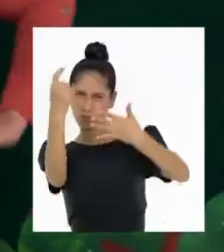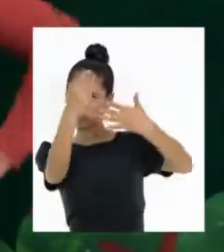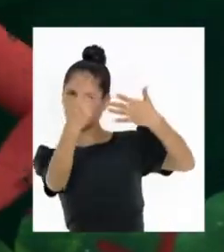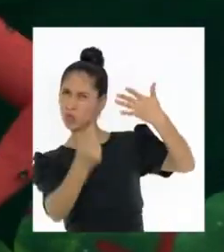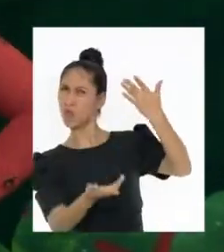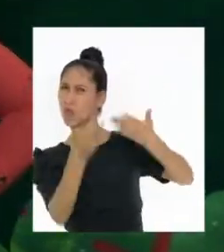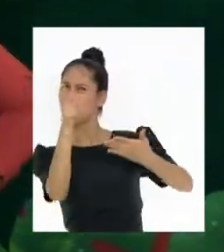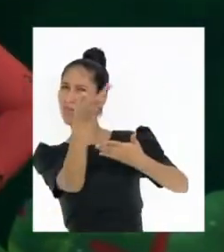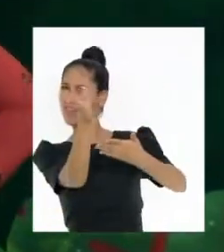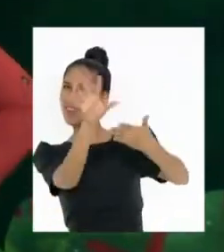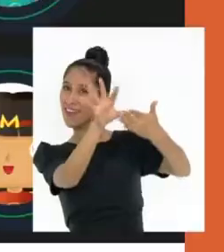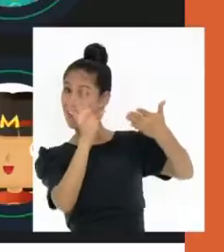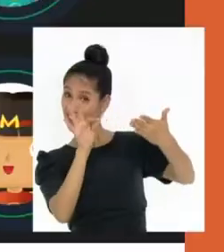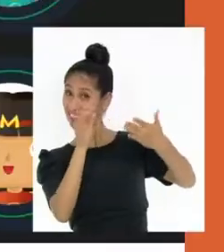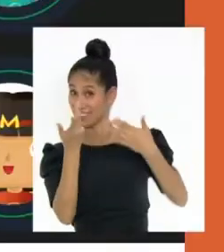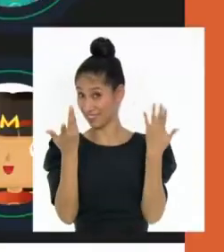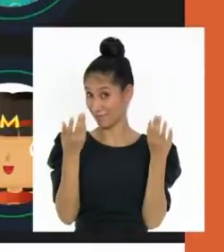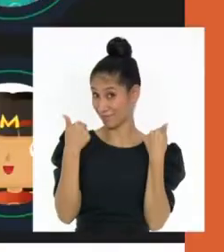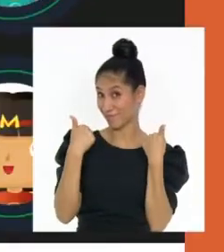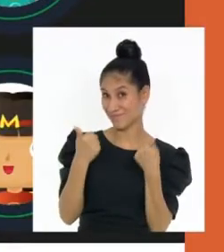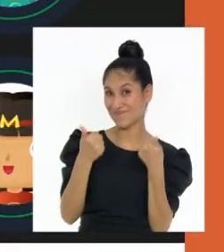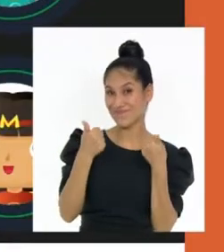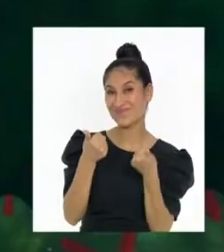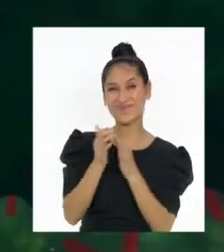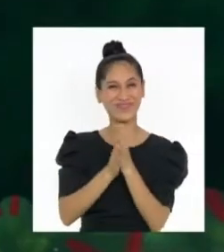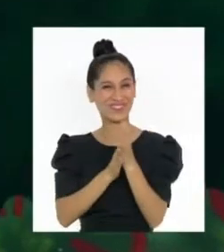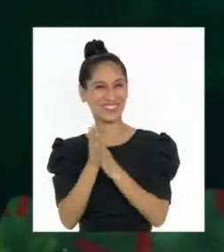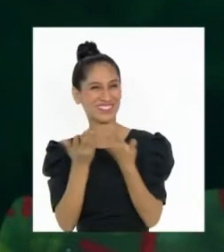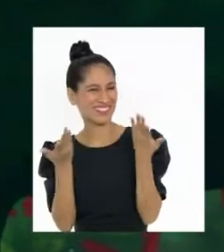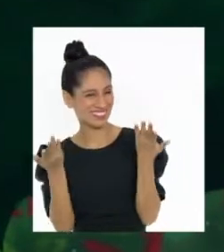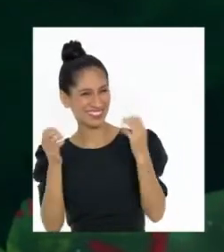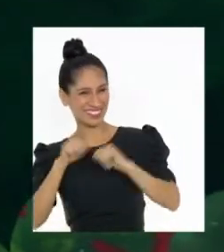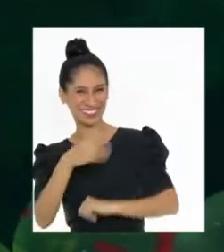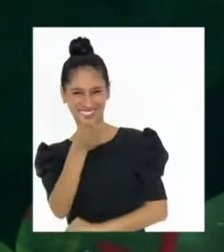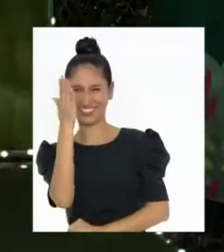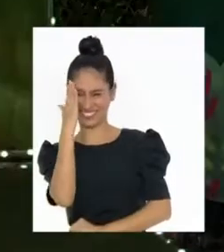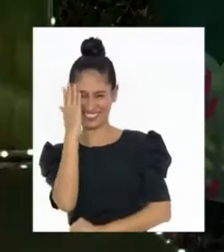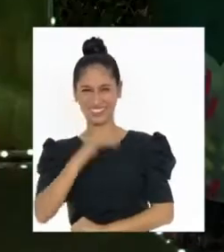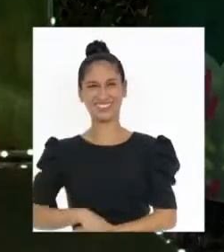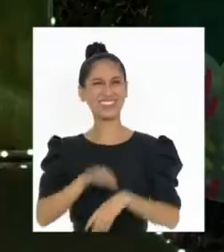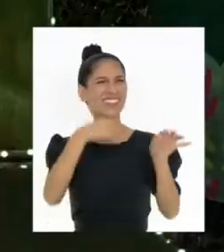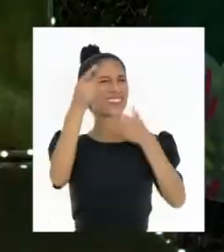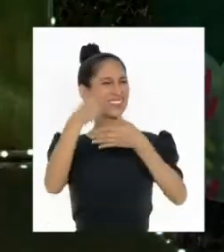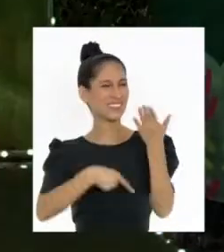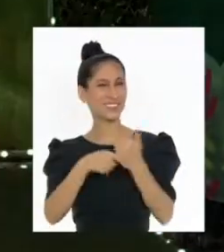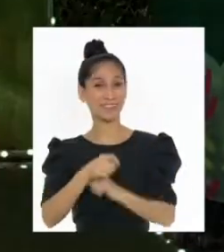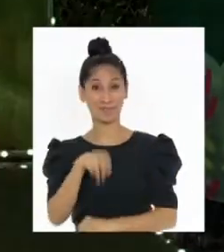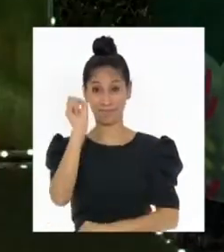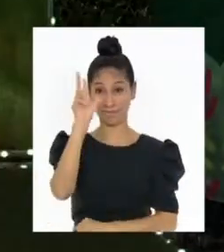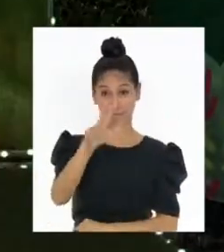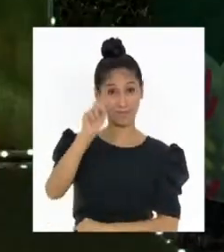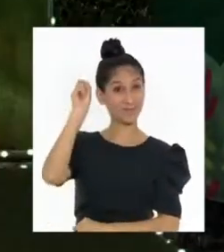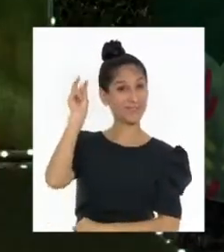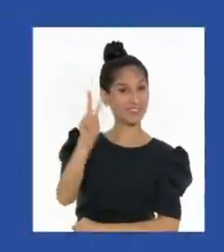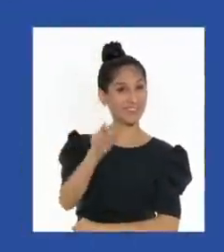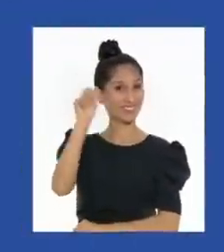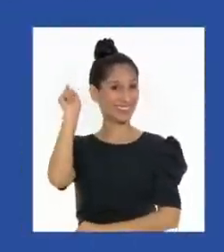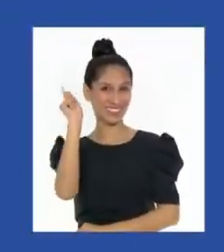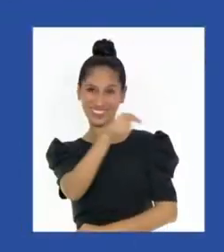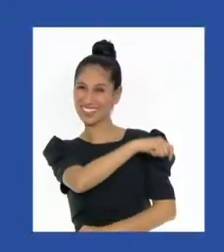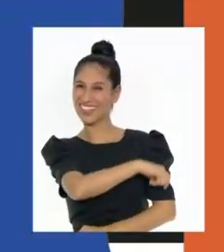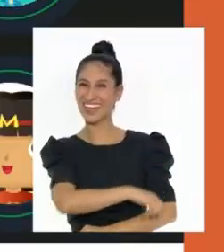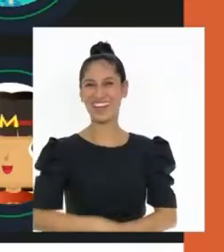A ver si acertamos. ¡Genial! Entonces ya saben qué hacer. 3, 2,